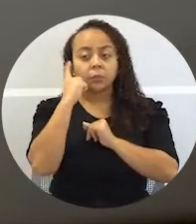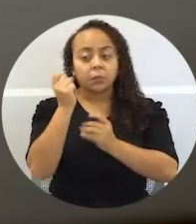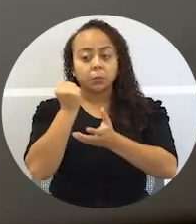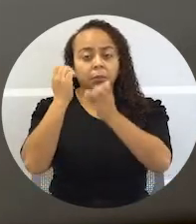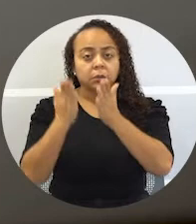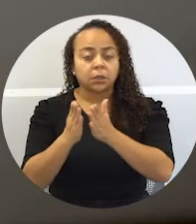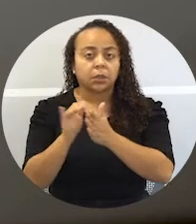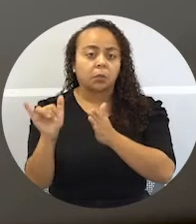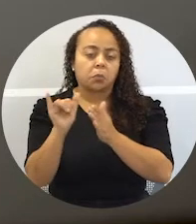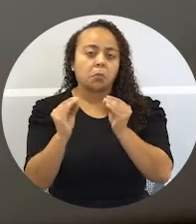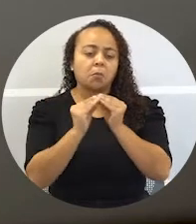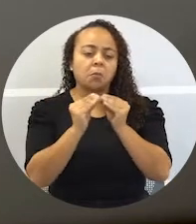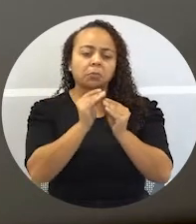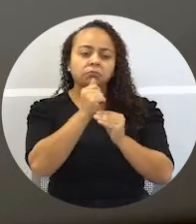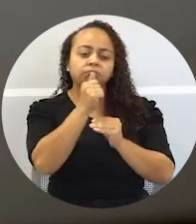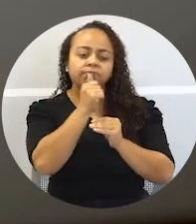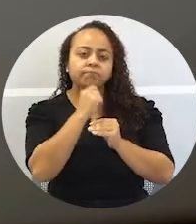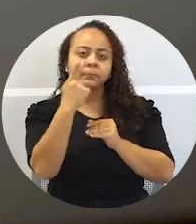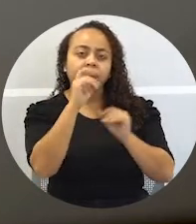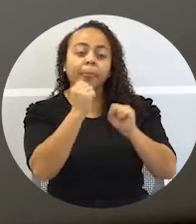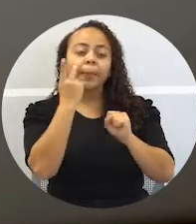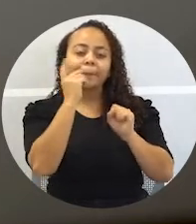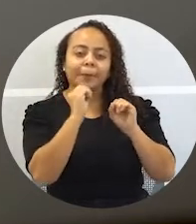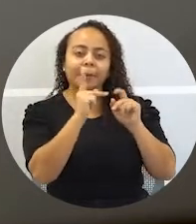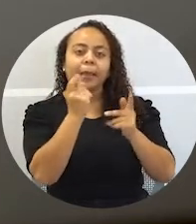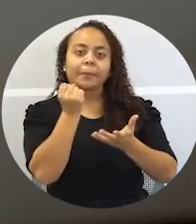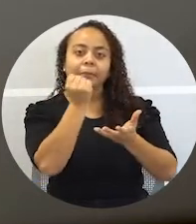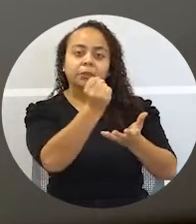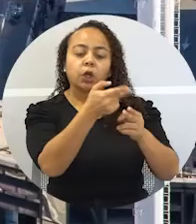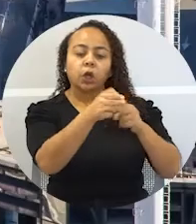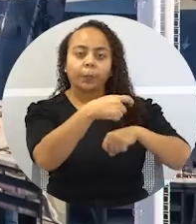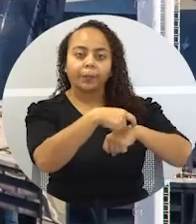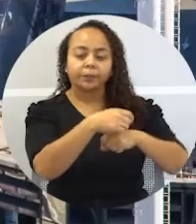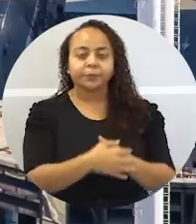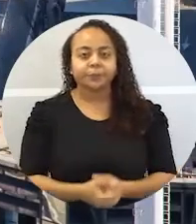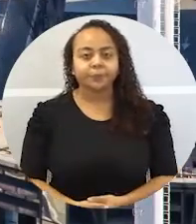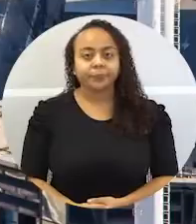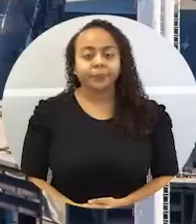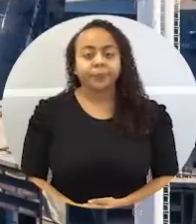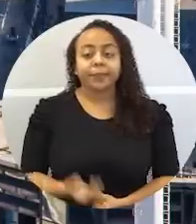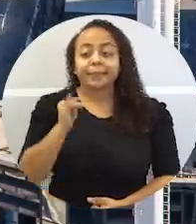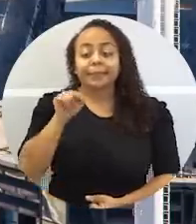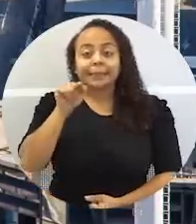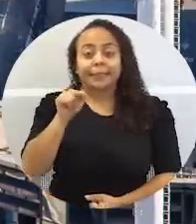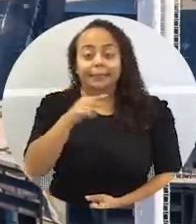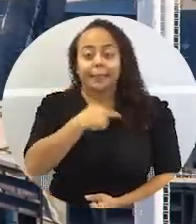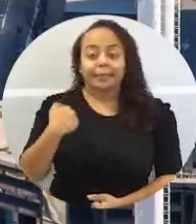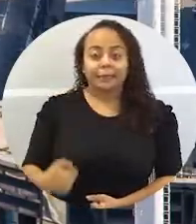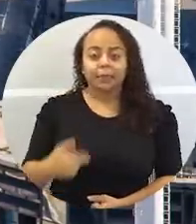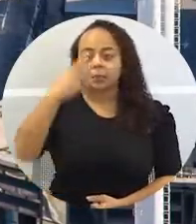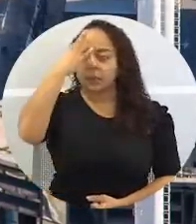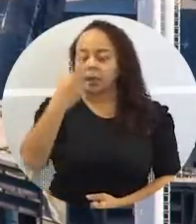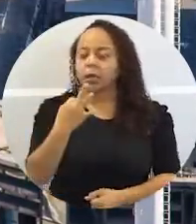con mayor tolerancia al riesgo podría comenzar a verse oportunidades de inversión en el corto en caso de querer tener exposición a china se considera